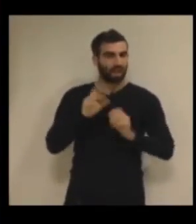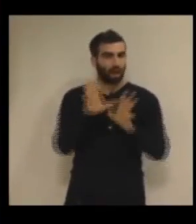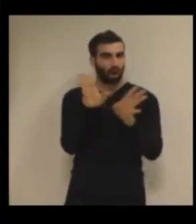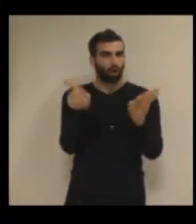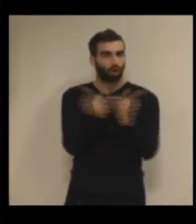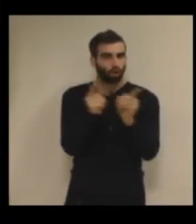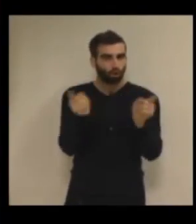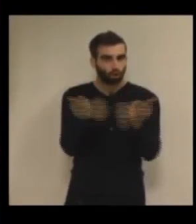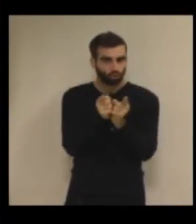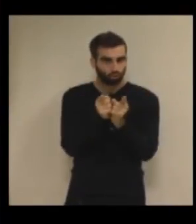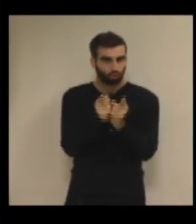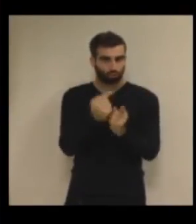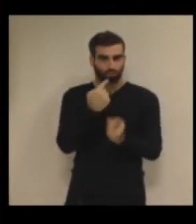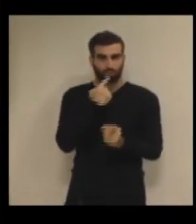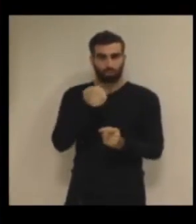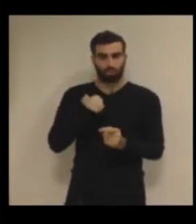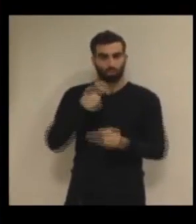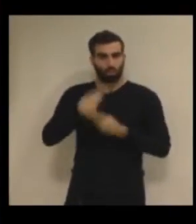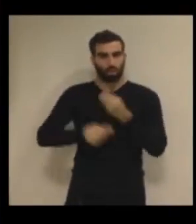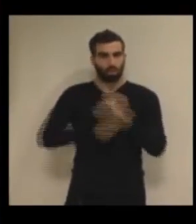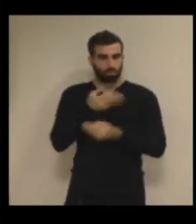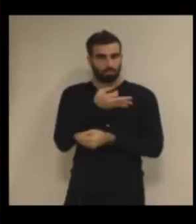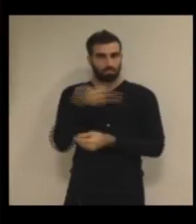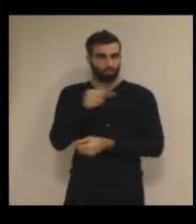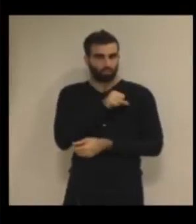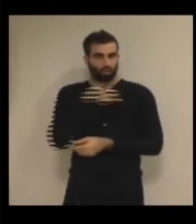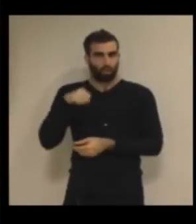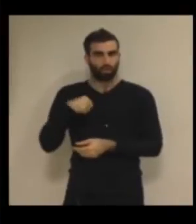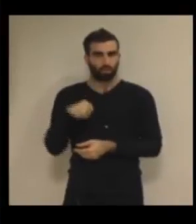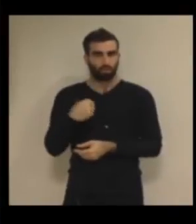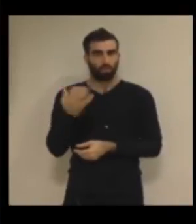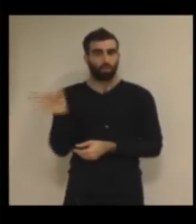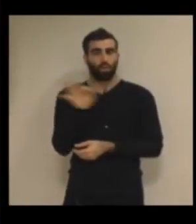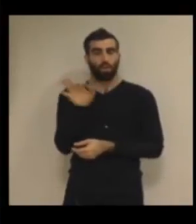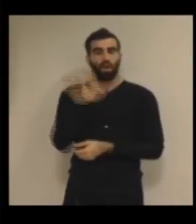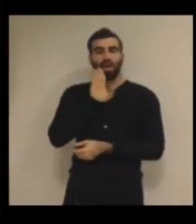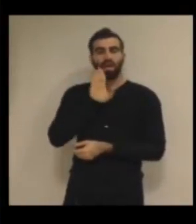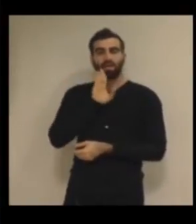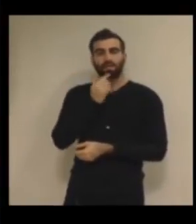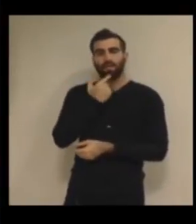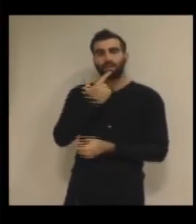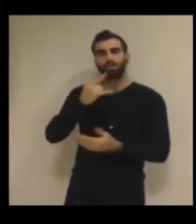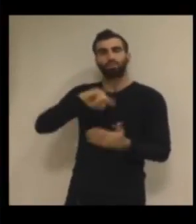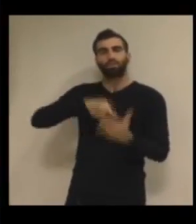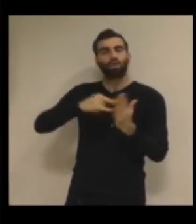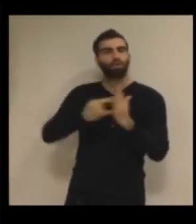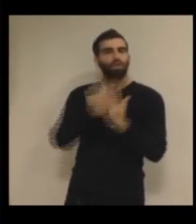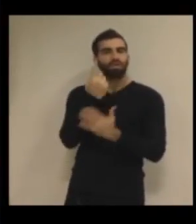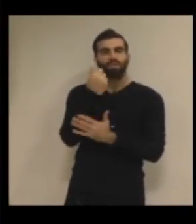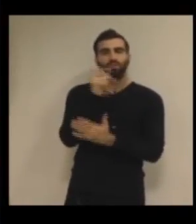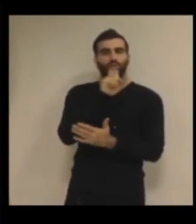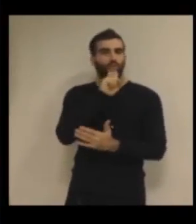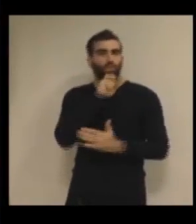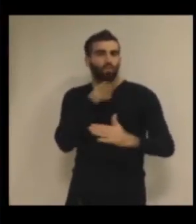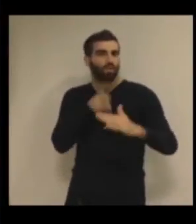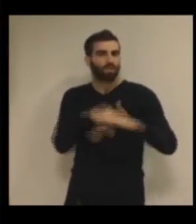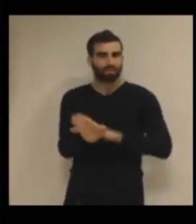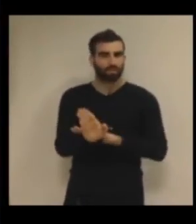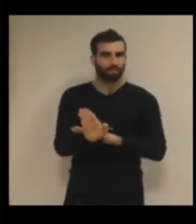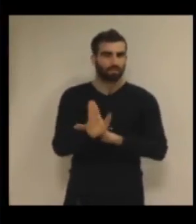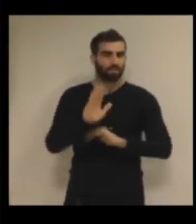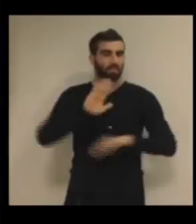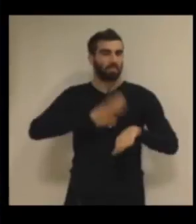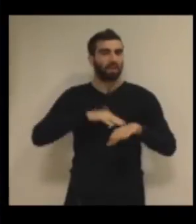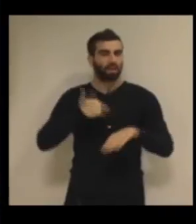paso y yo voy con él y lo hago. O lo que hablábamos antes, necesito una solución que sea accesible, que me garantice